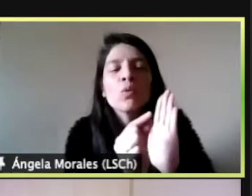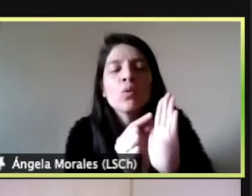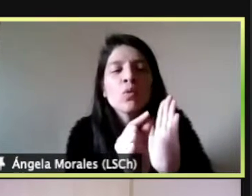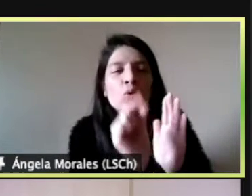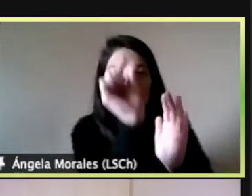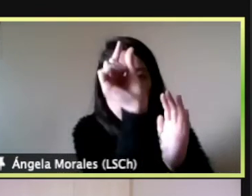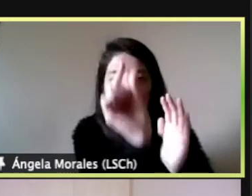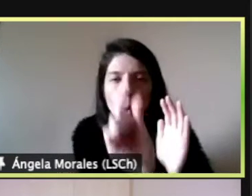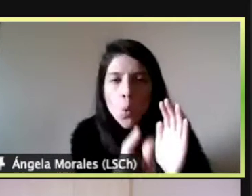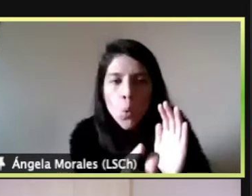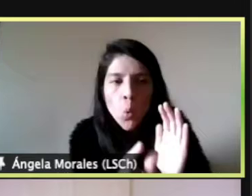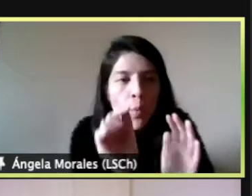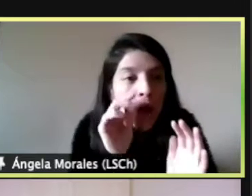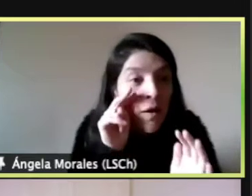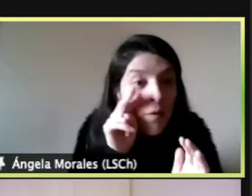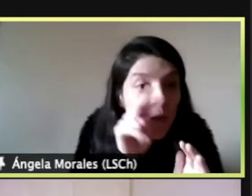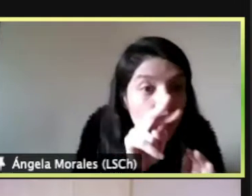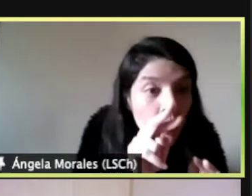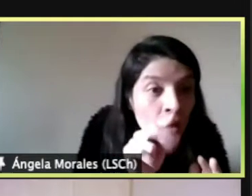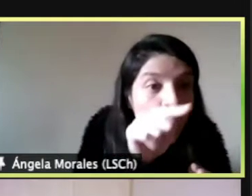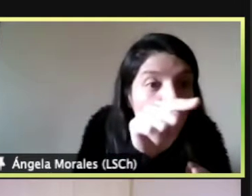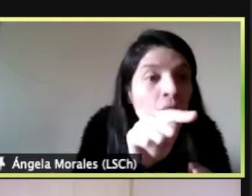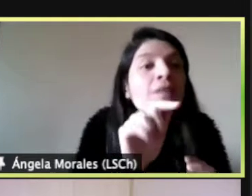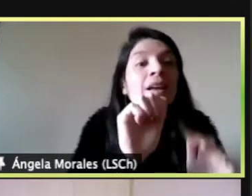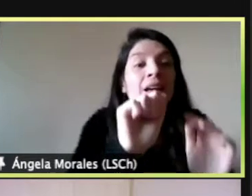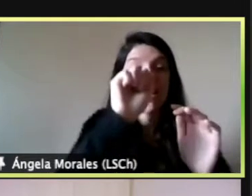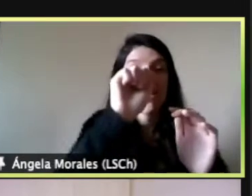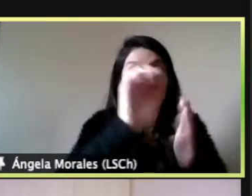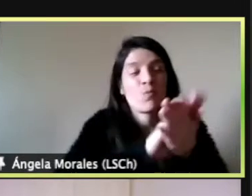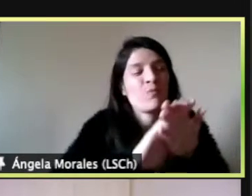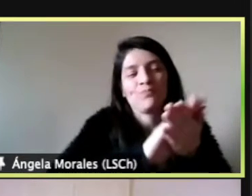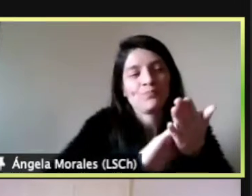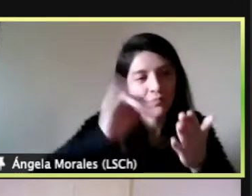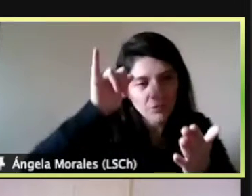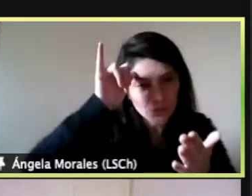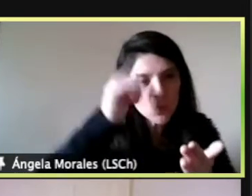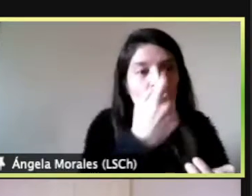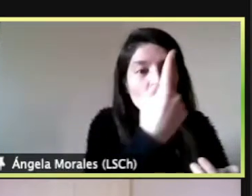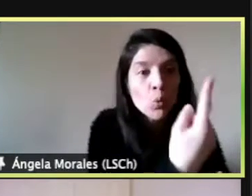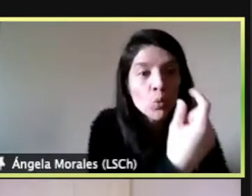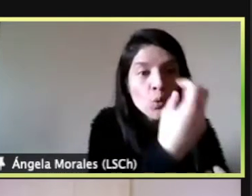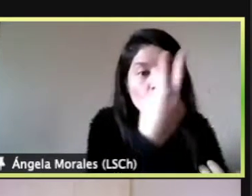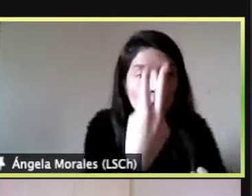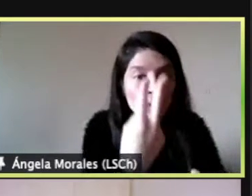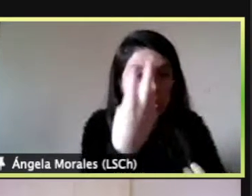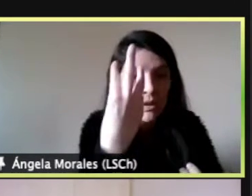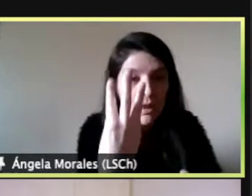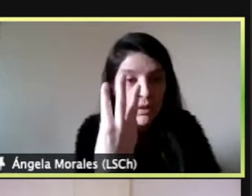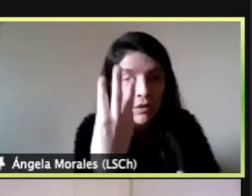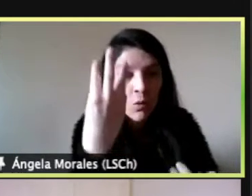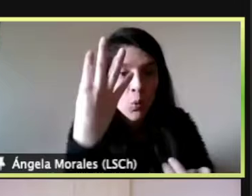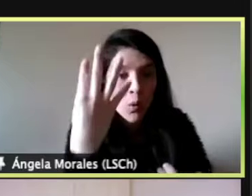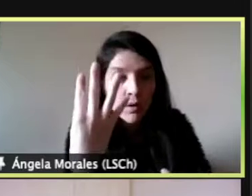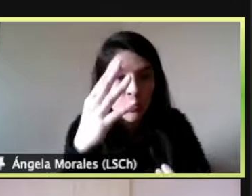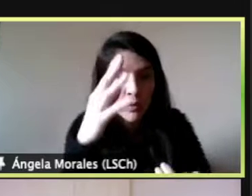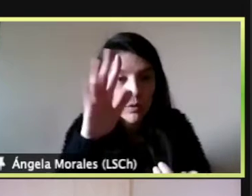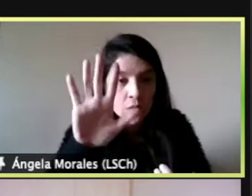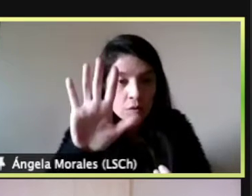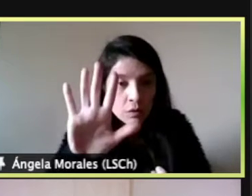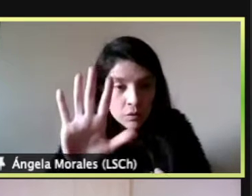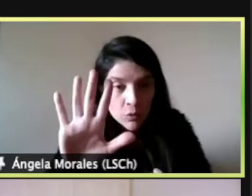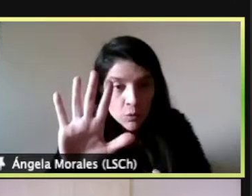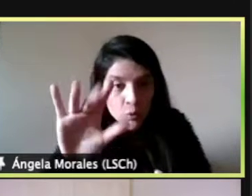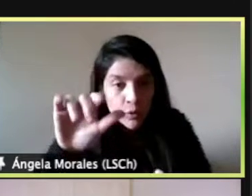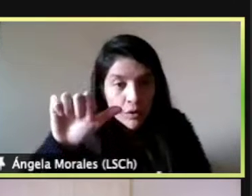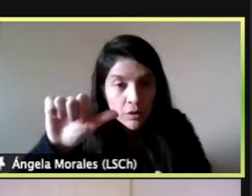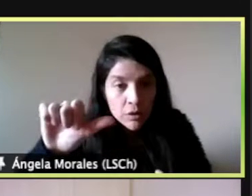fíjense, esta vendría siendo la columna 1, 2, 3, 4, 5, 6